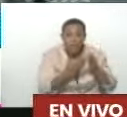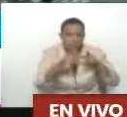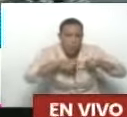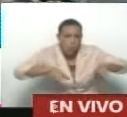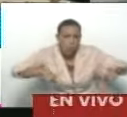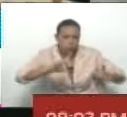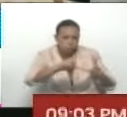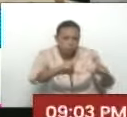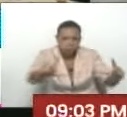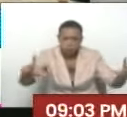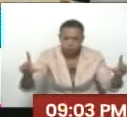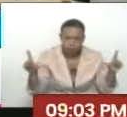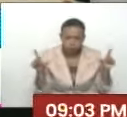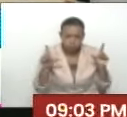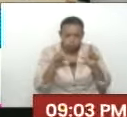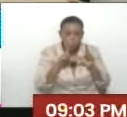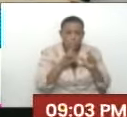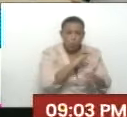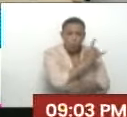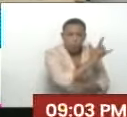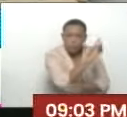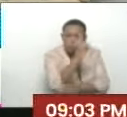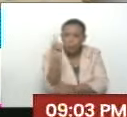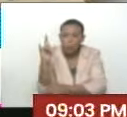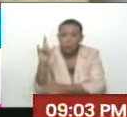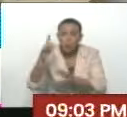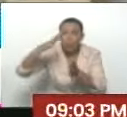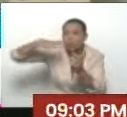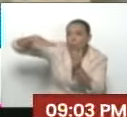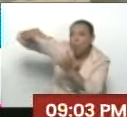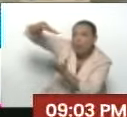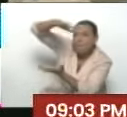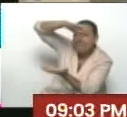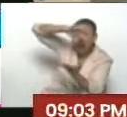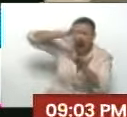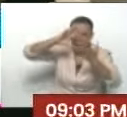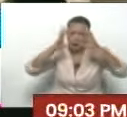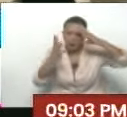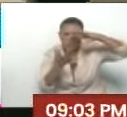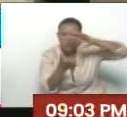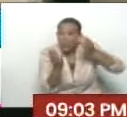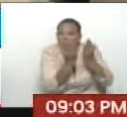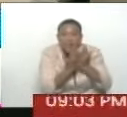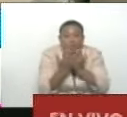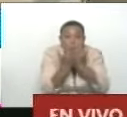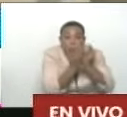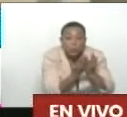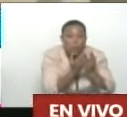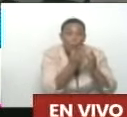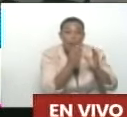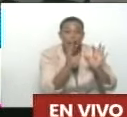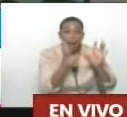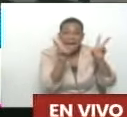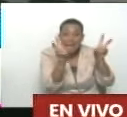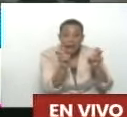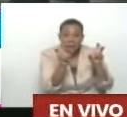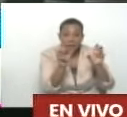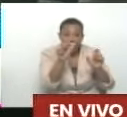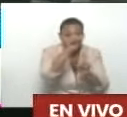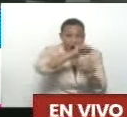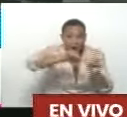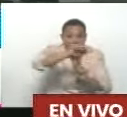con estudios con bosques tropicales, con estudio del espacio y, por supuesto, presidente, hacer de la ciencia una acción para la